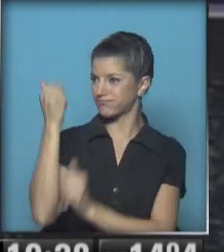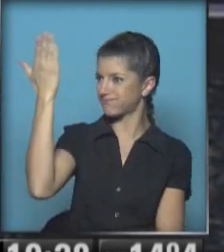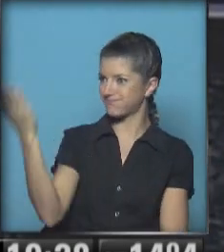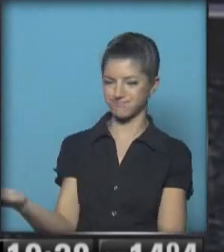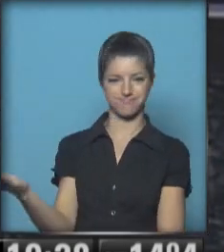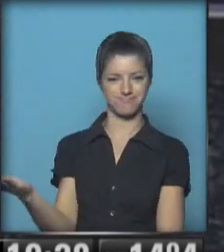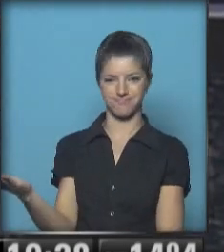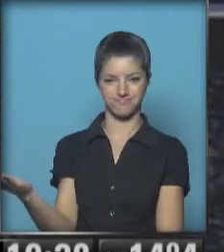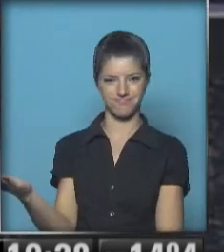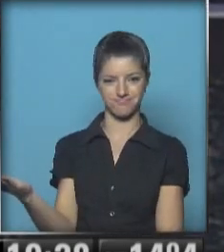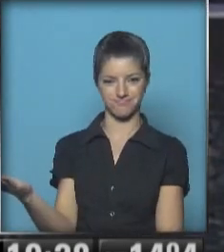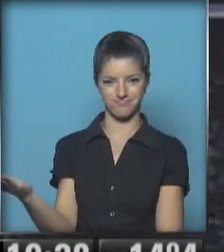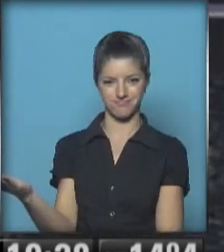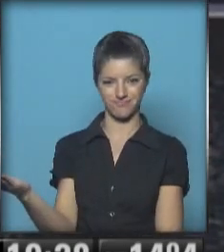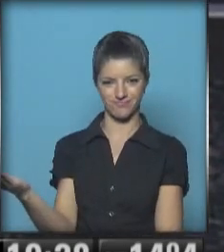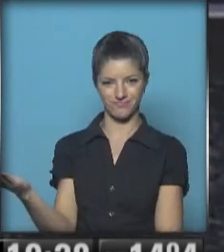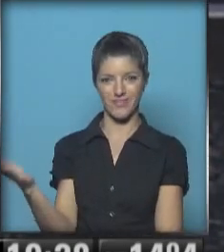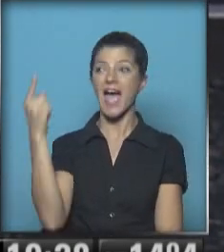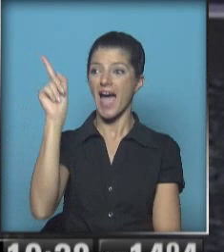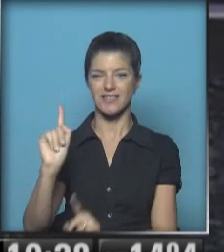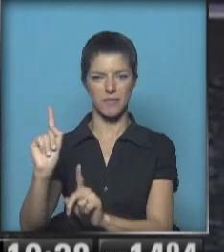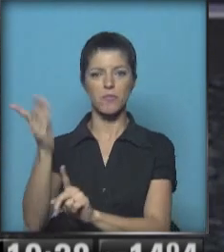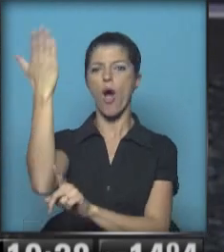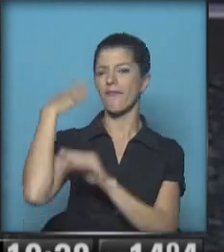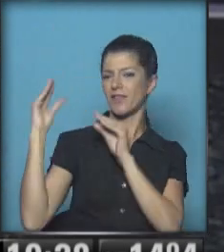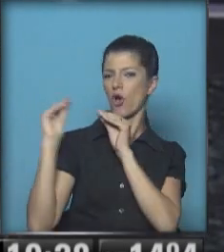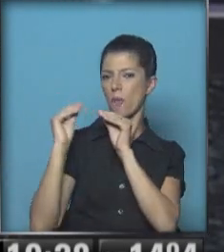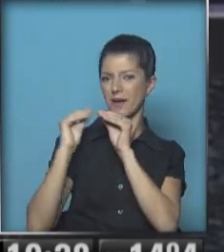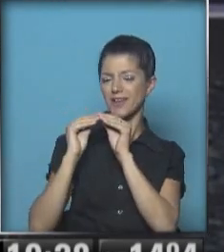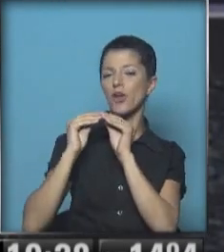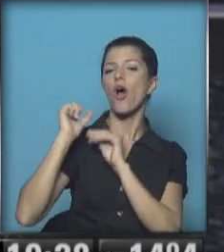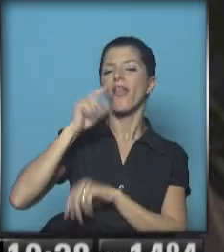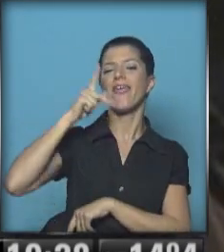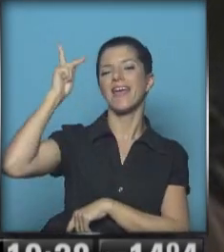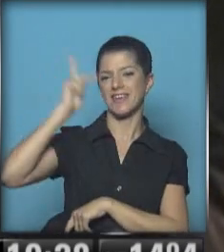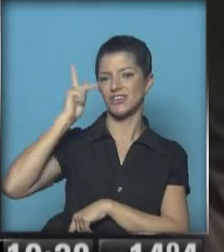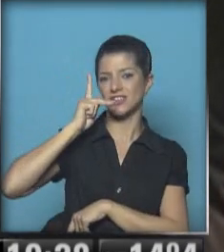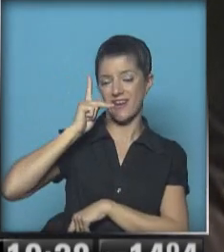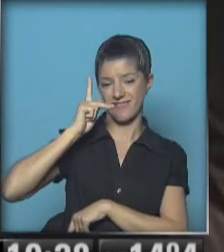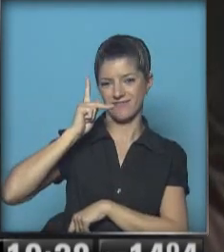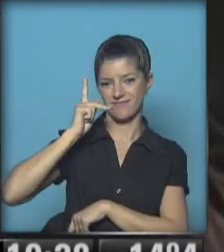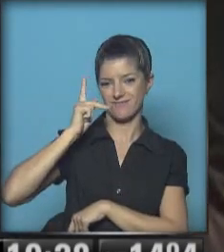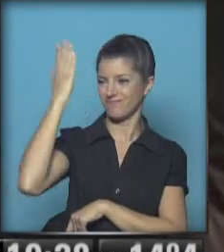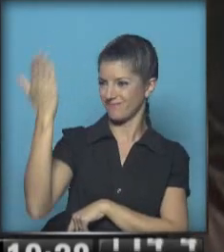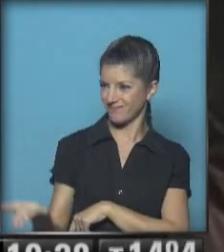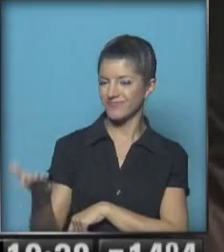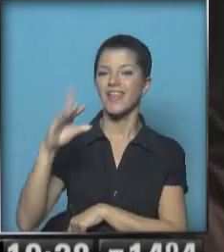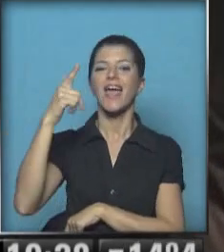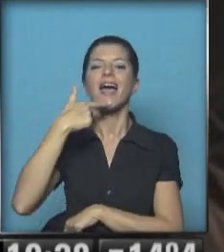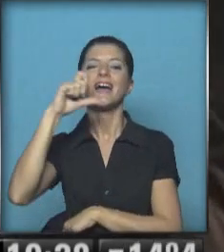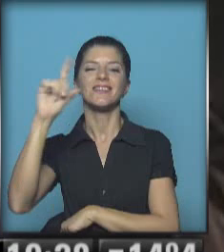fórmula a quien fuera el compañero de fórmula de Néstor Carlos Kirchner, Daniel